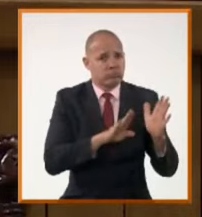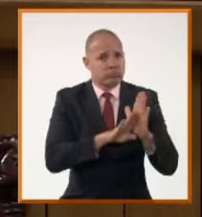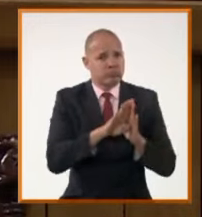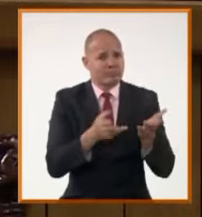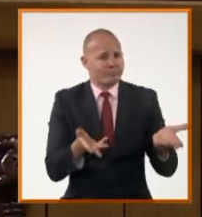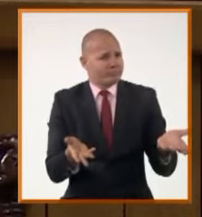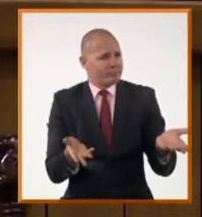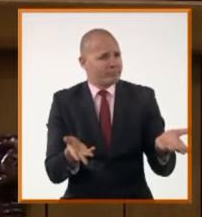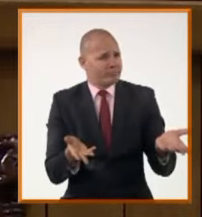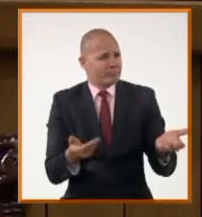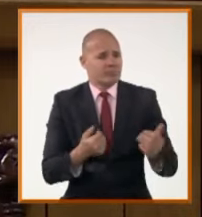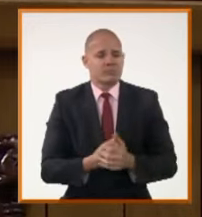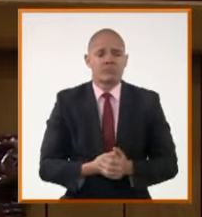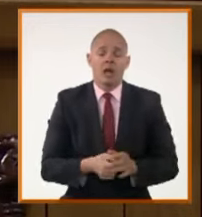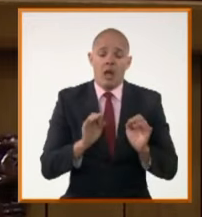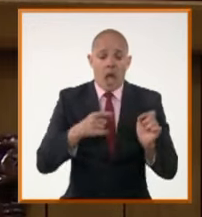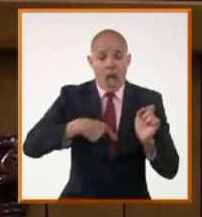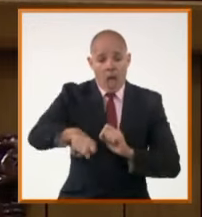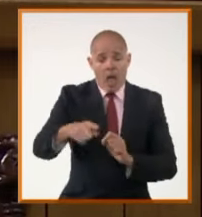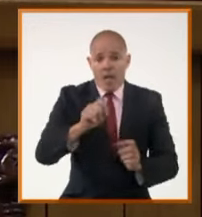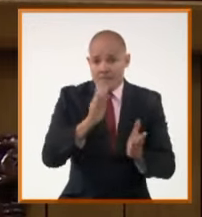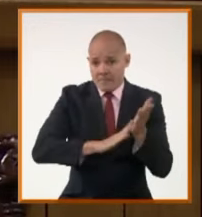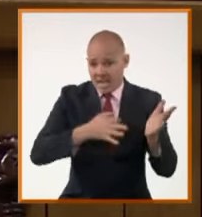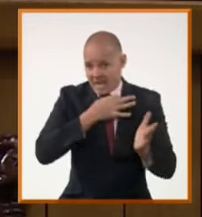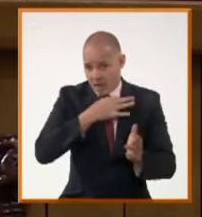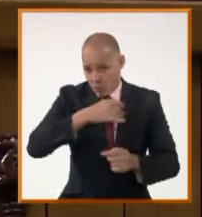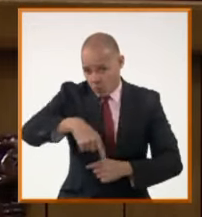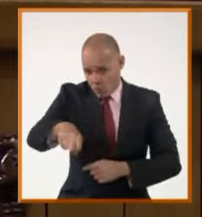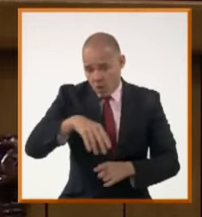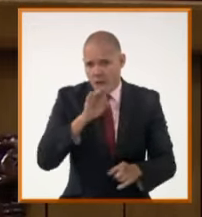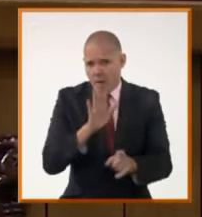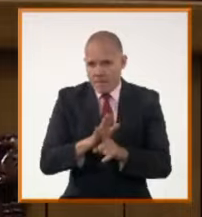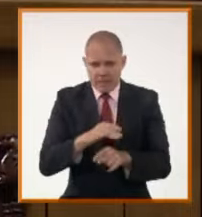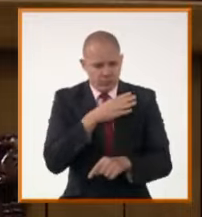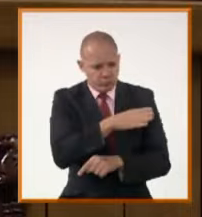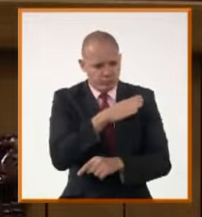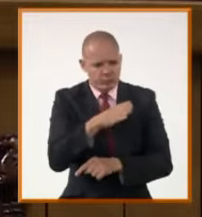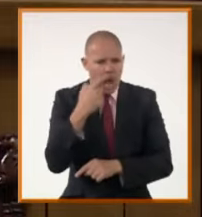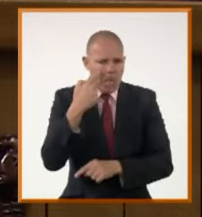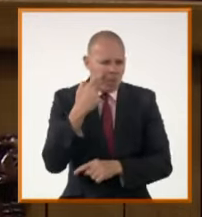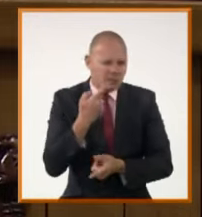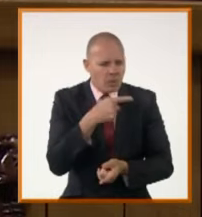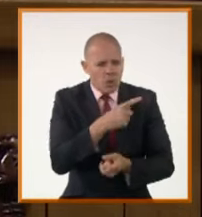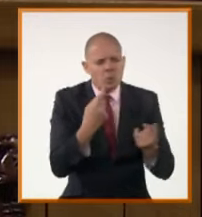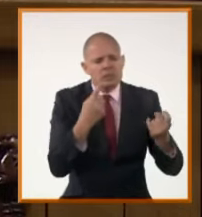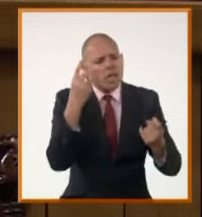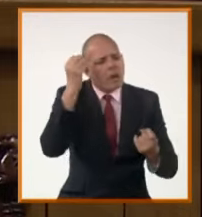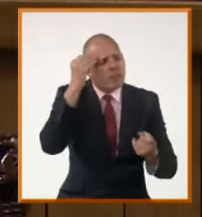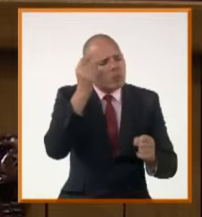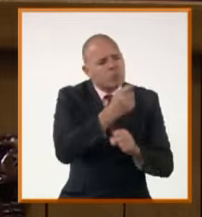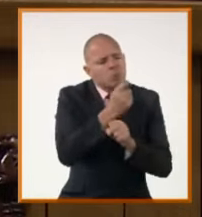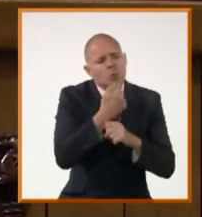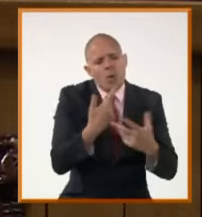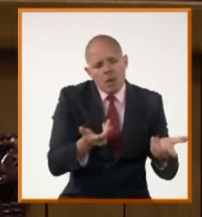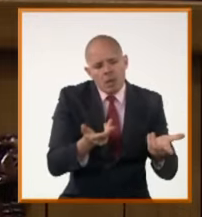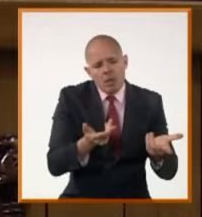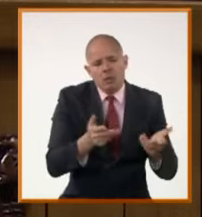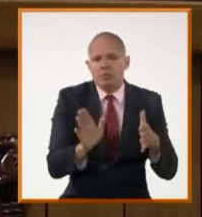problema los primeros meses del año. Por otra parte,